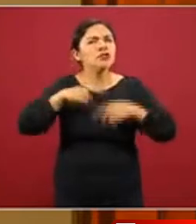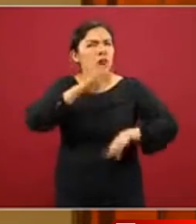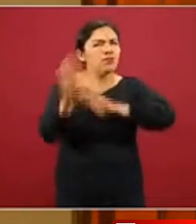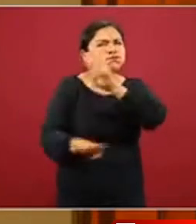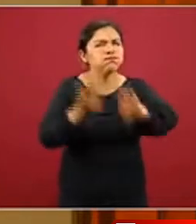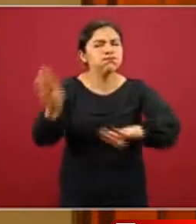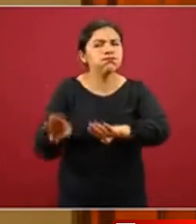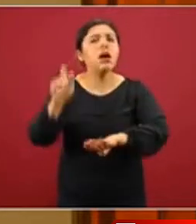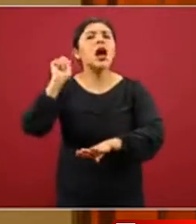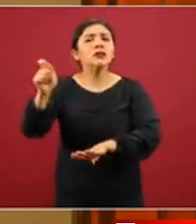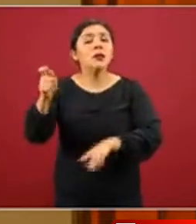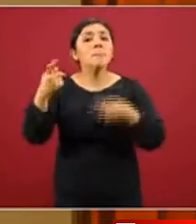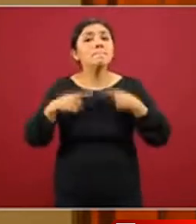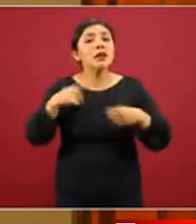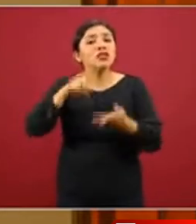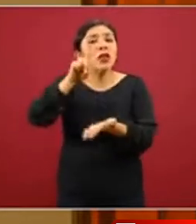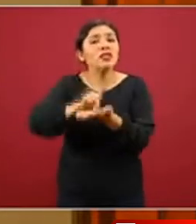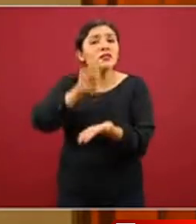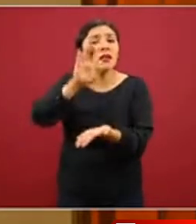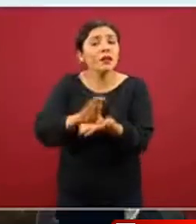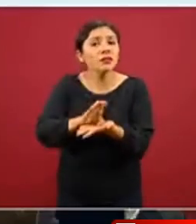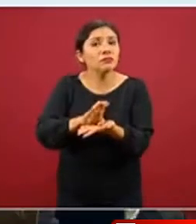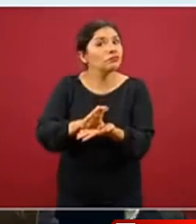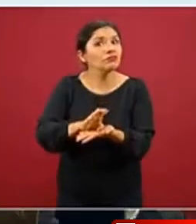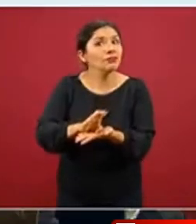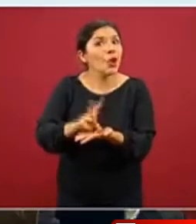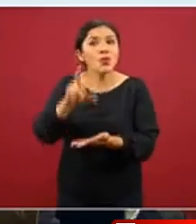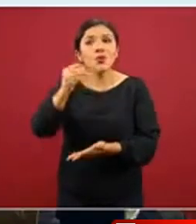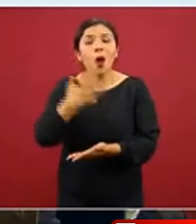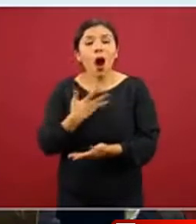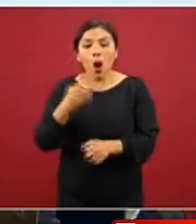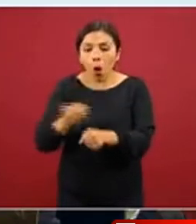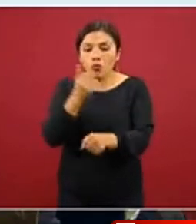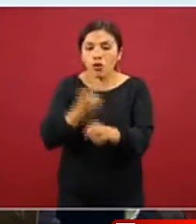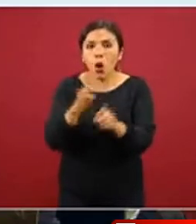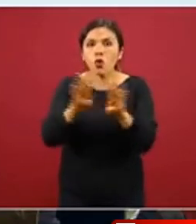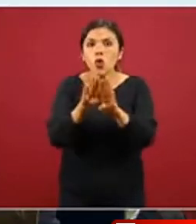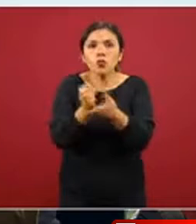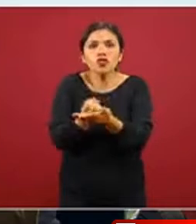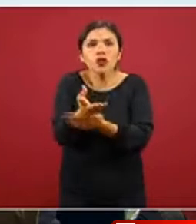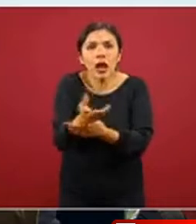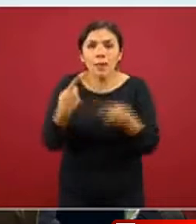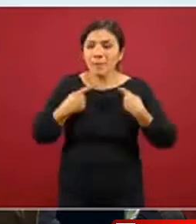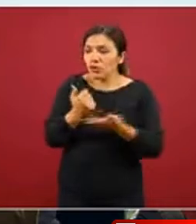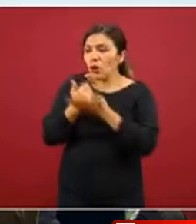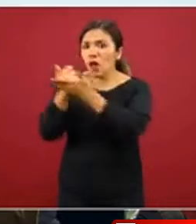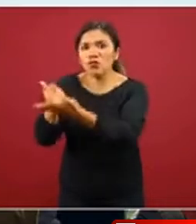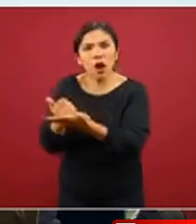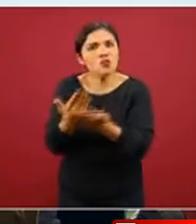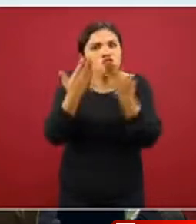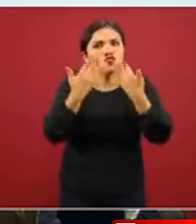con discapacidad. No tuvieron la oportunidad de salir, nadie las ayudó,